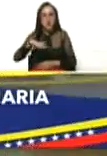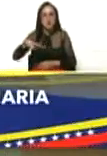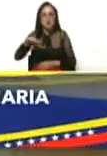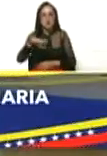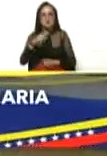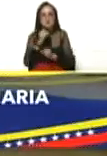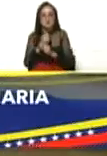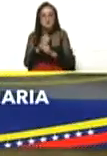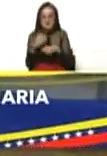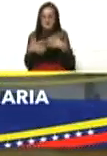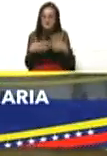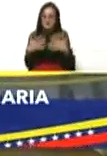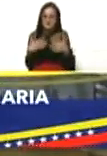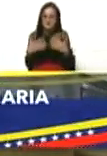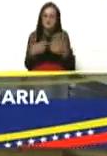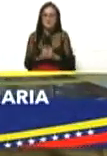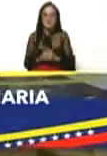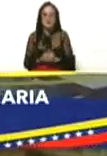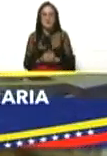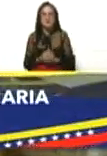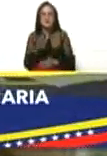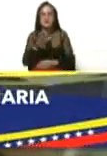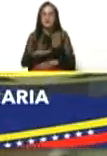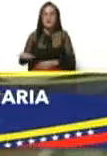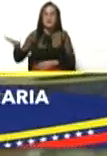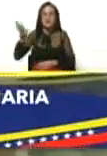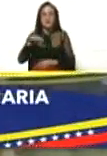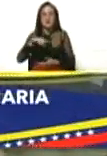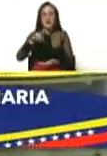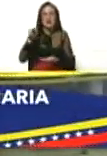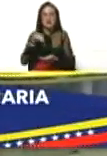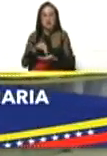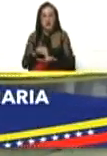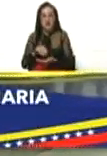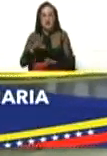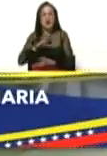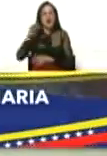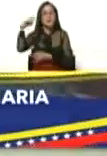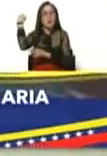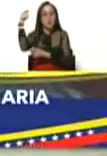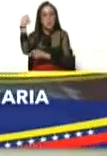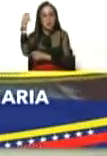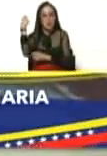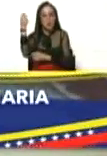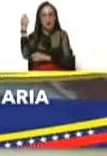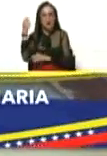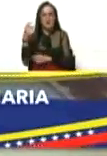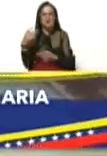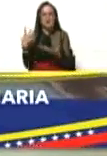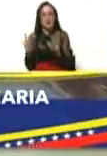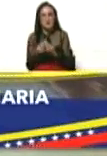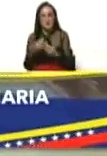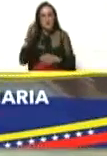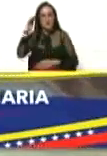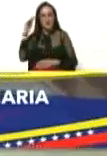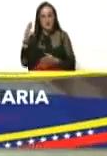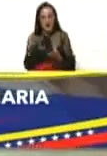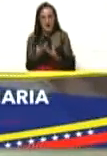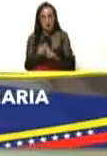estamos trabajando a lo largo y ancho del territorio del Estado Apure, con la Fuerza Armada, con